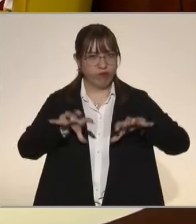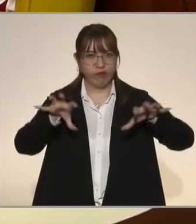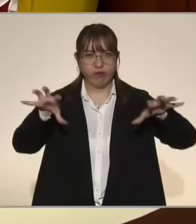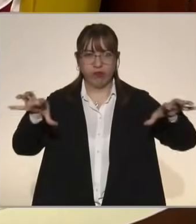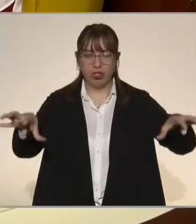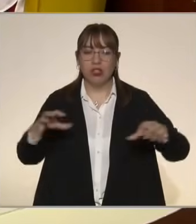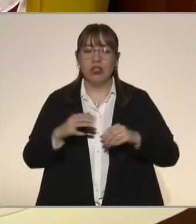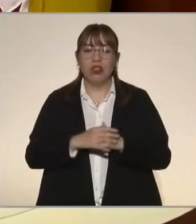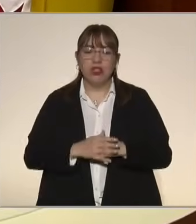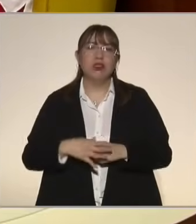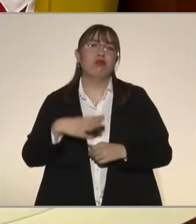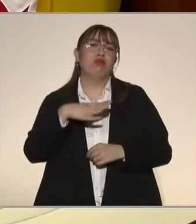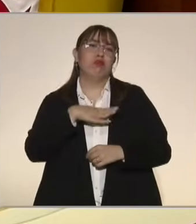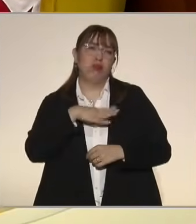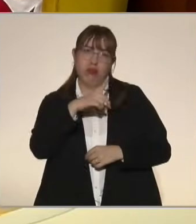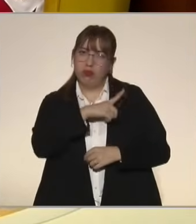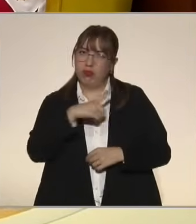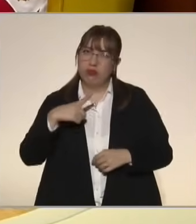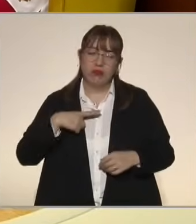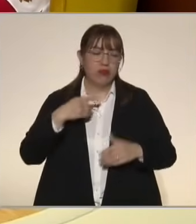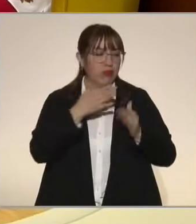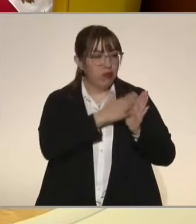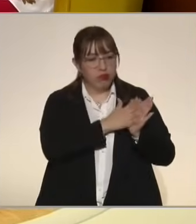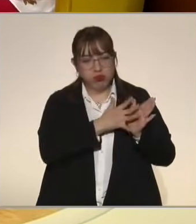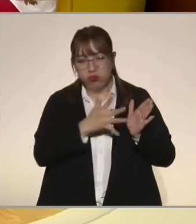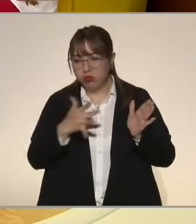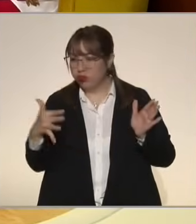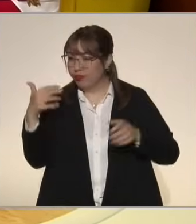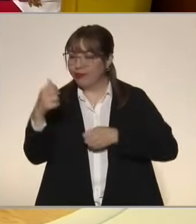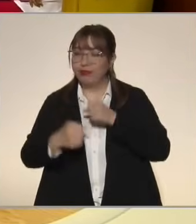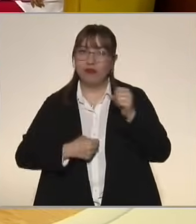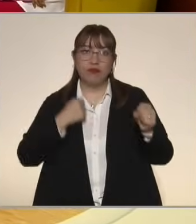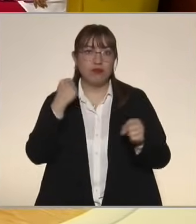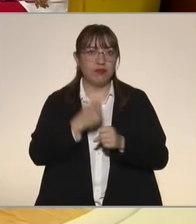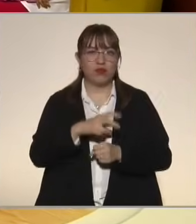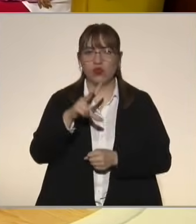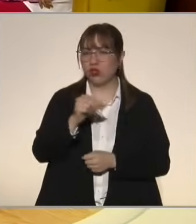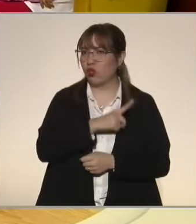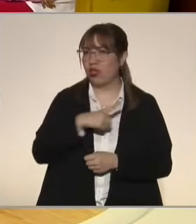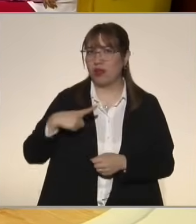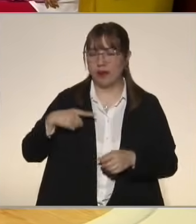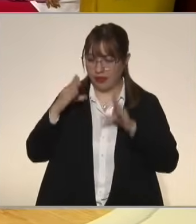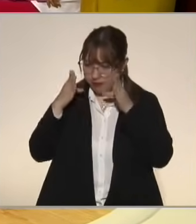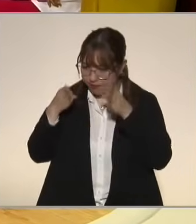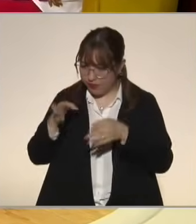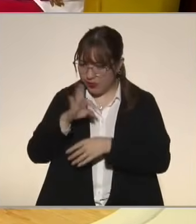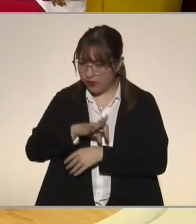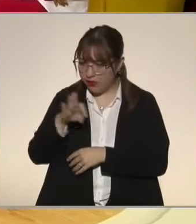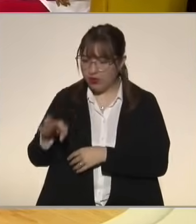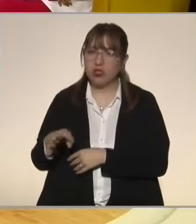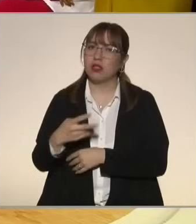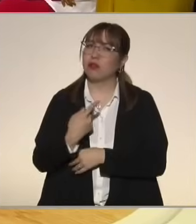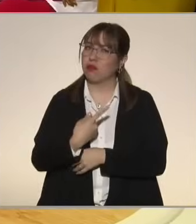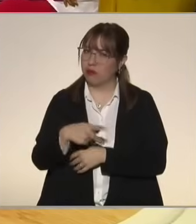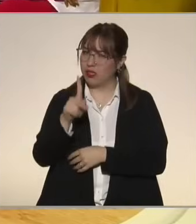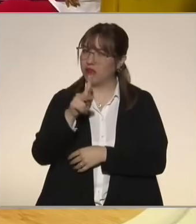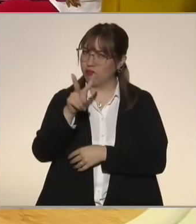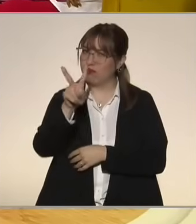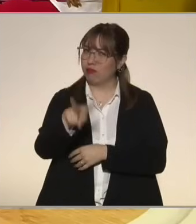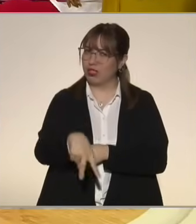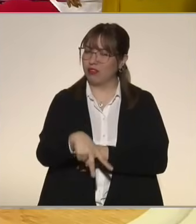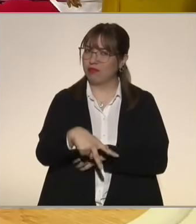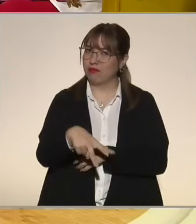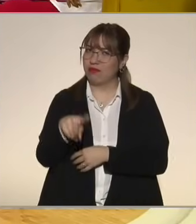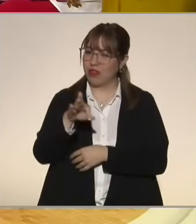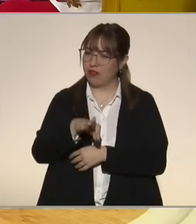bueno, es que tenemos que celebrar todo el año y no tiene que ser una fecha especial, pero la realidad es que sí es una fecha especial. Y es